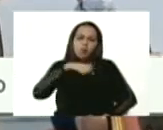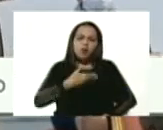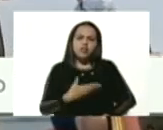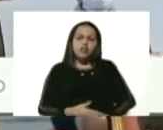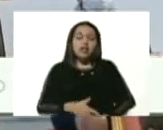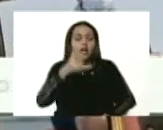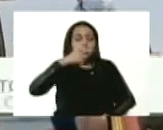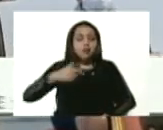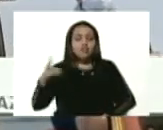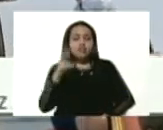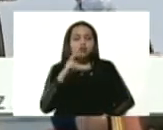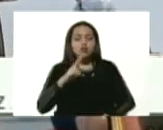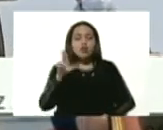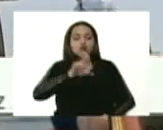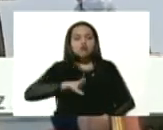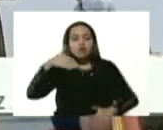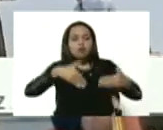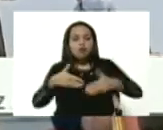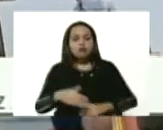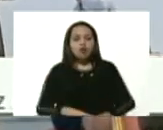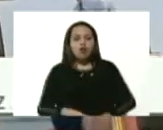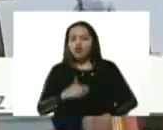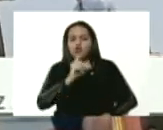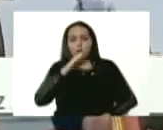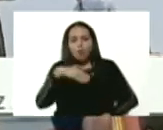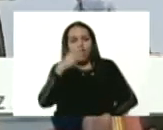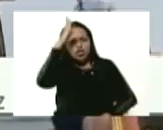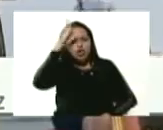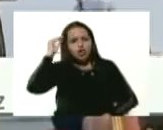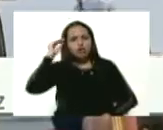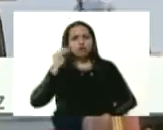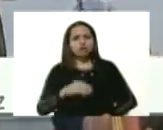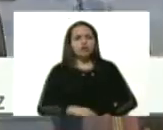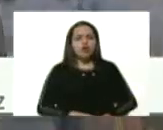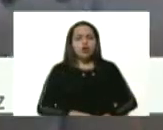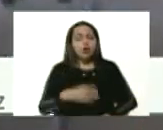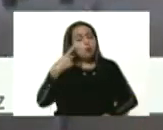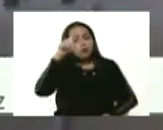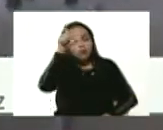de su voto, más nadie. No es Donald Trump, no es Joe Biden,